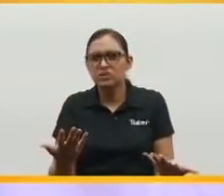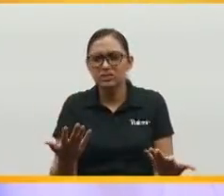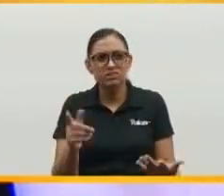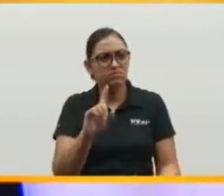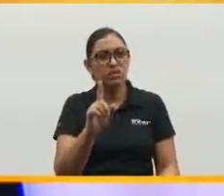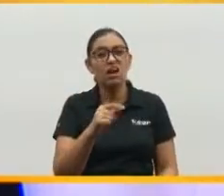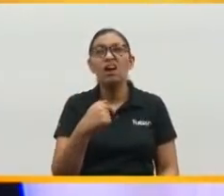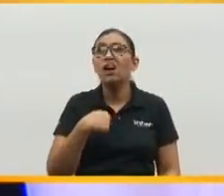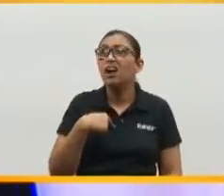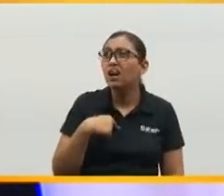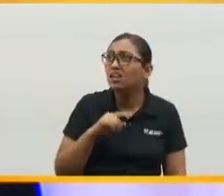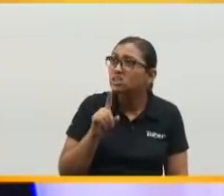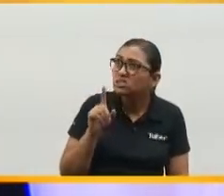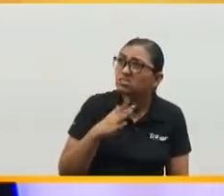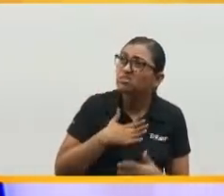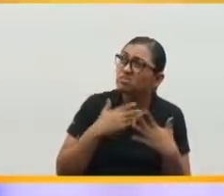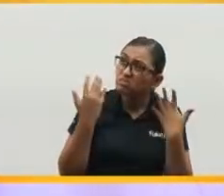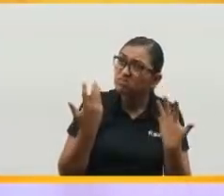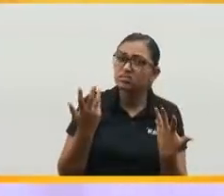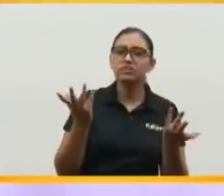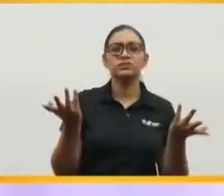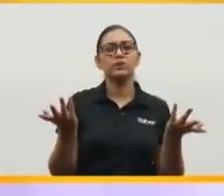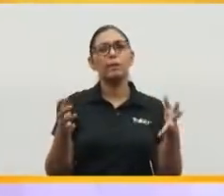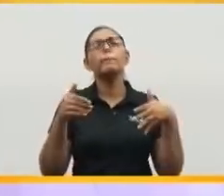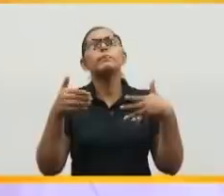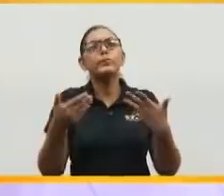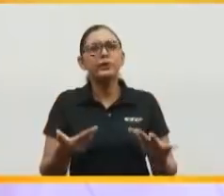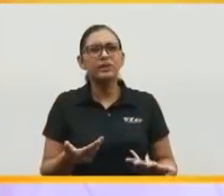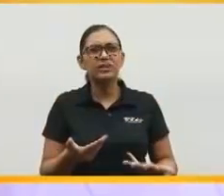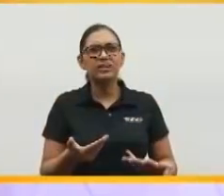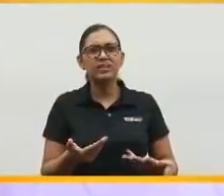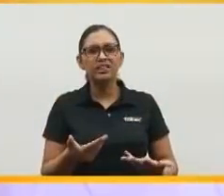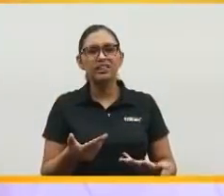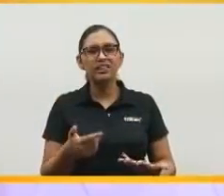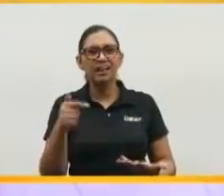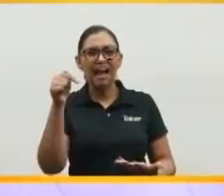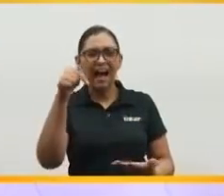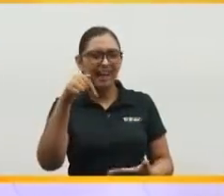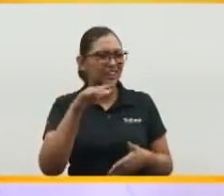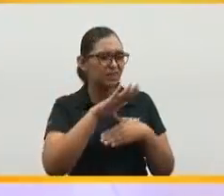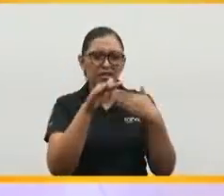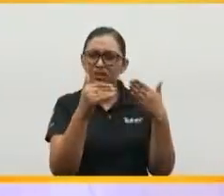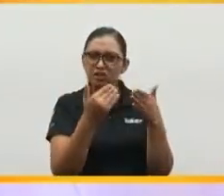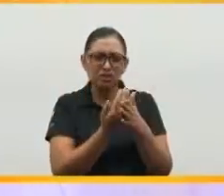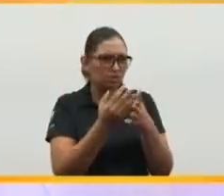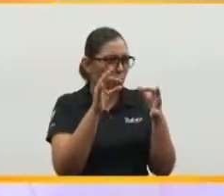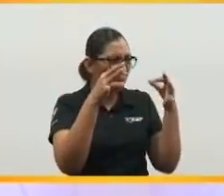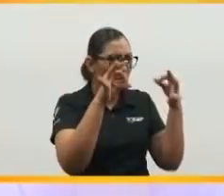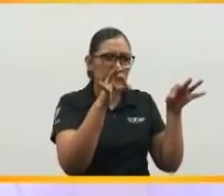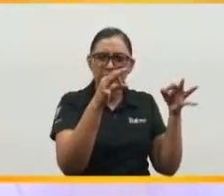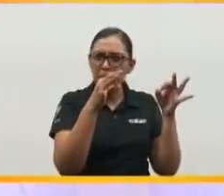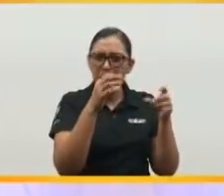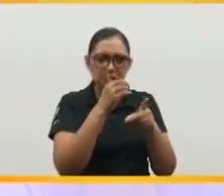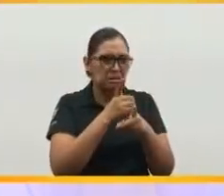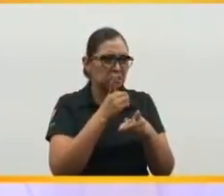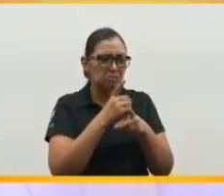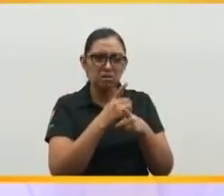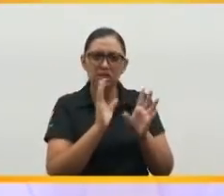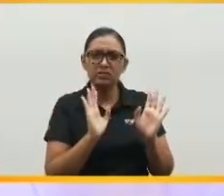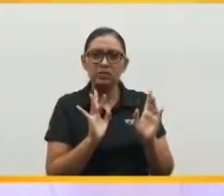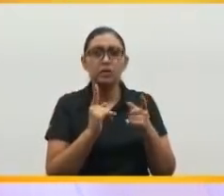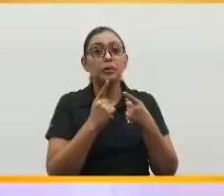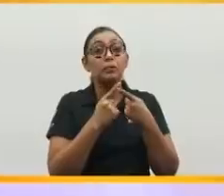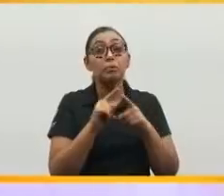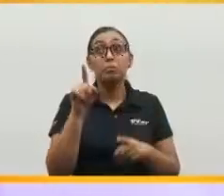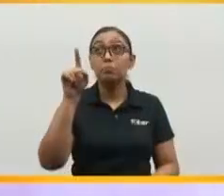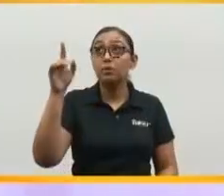Ay, Señor, ¿por qué? Aquí están tus recibos, aquí están tus papeles, aquí están tus cosas. Pero muchas veces Dios